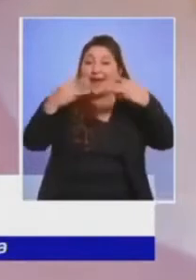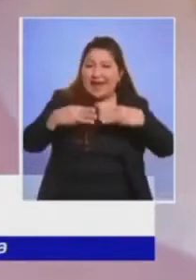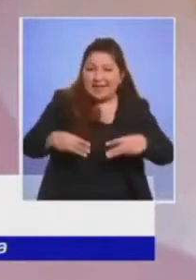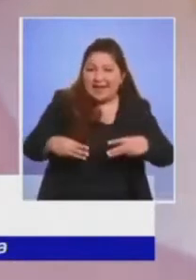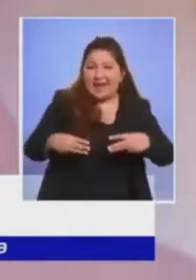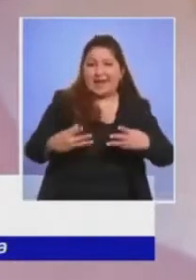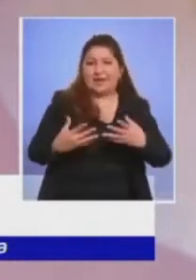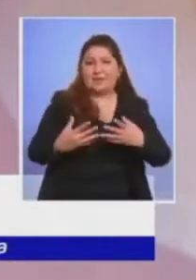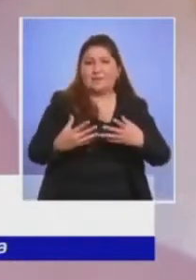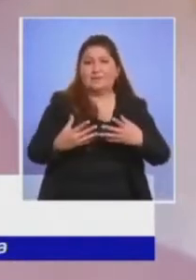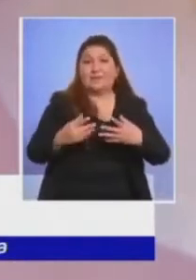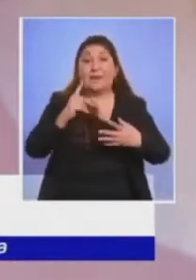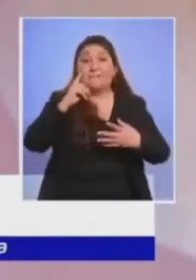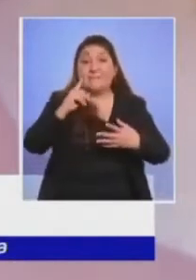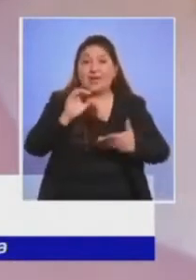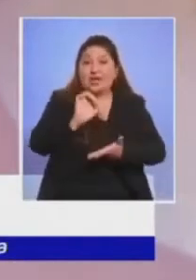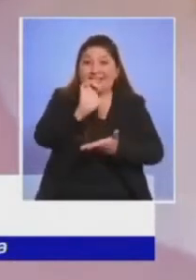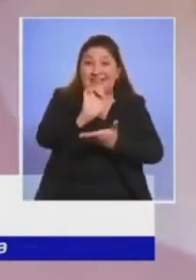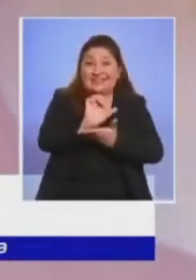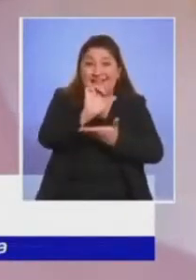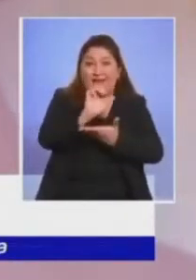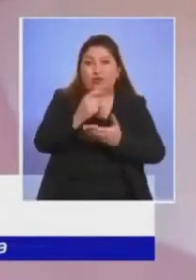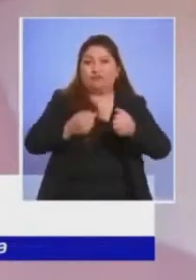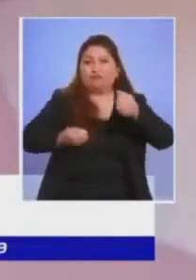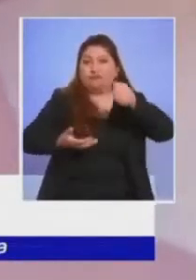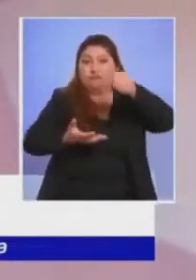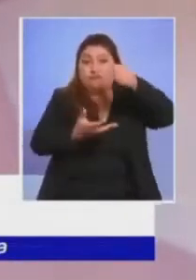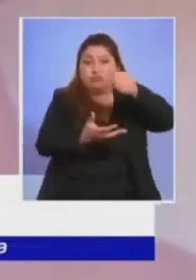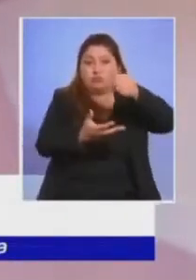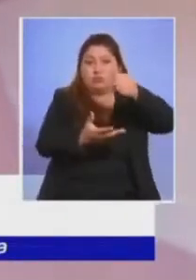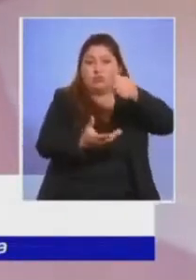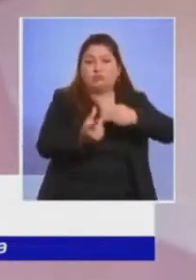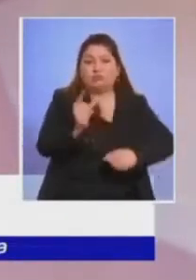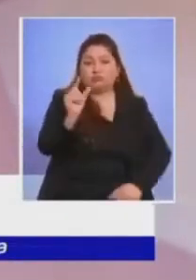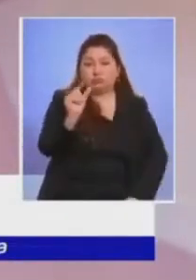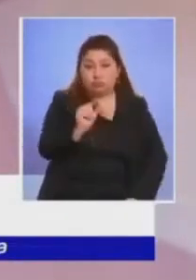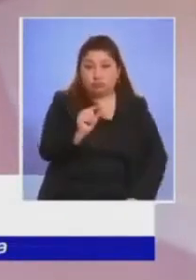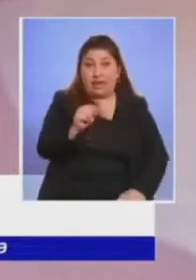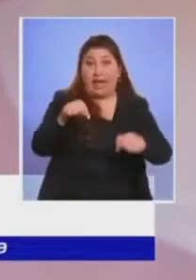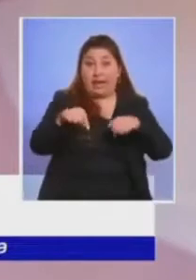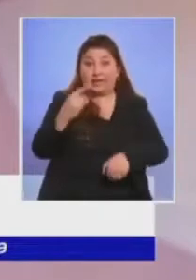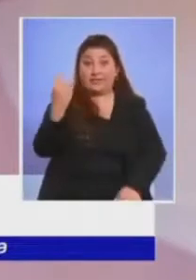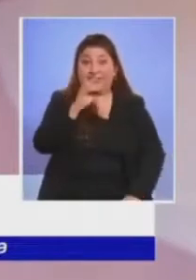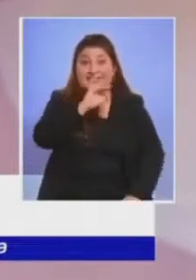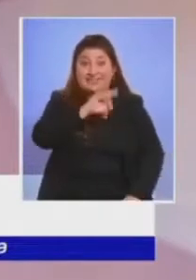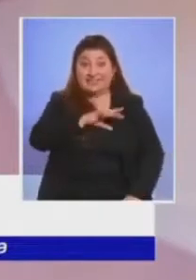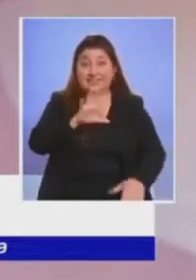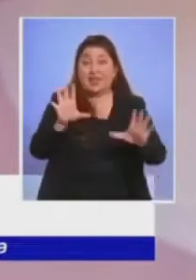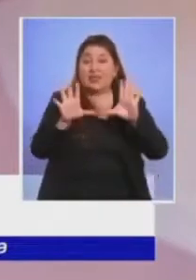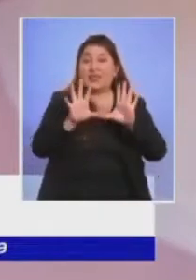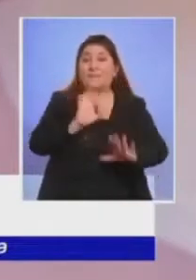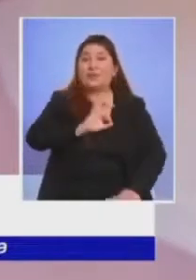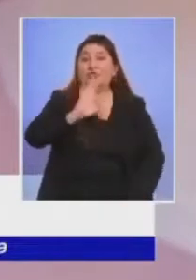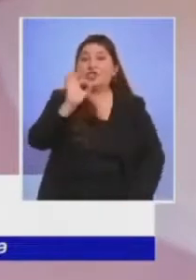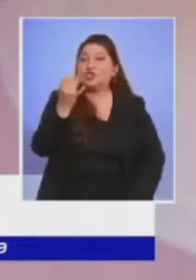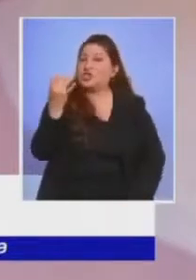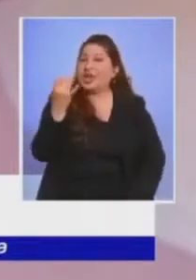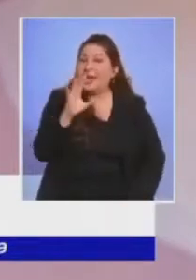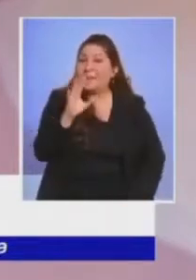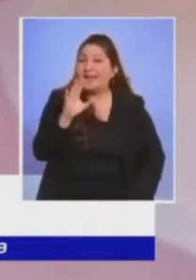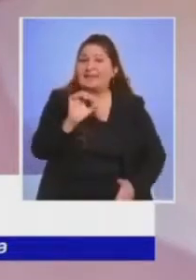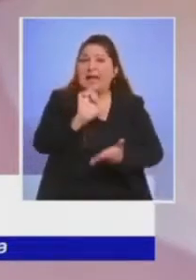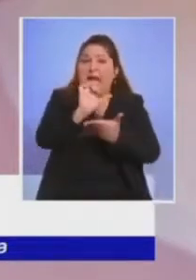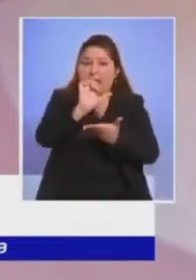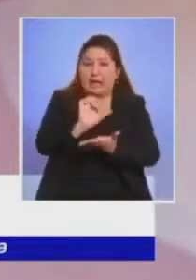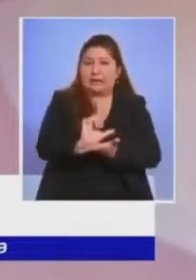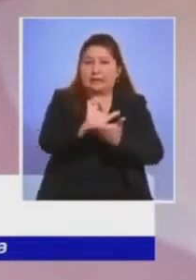es paupérrimo. Hoy día, en el caso de la Chile, solo el 10% de su presupuesto viene por parte del Estado. Todo el resto